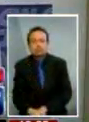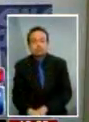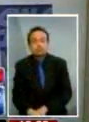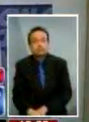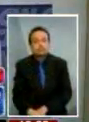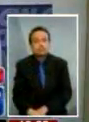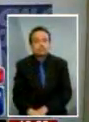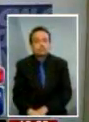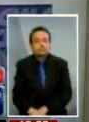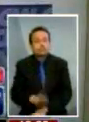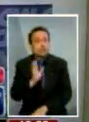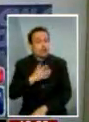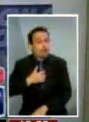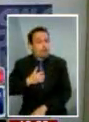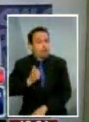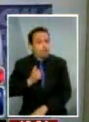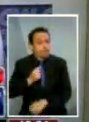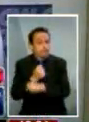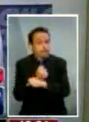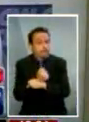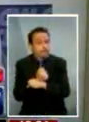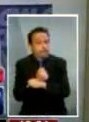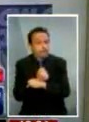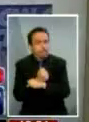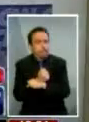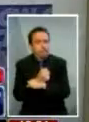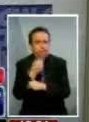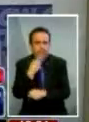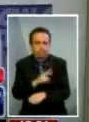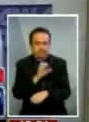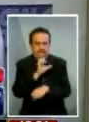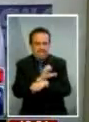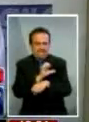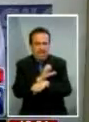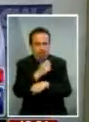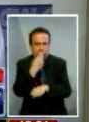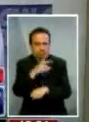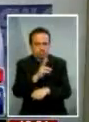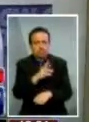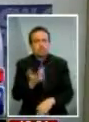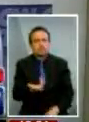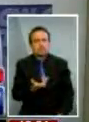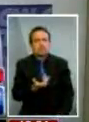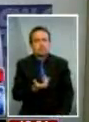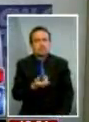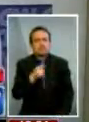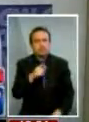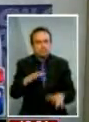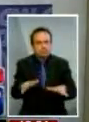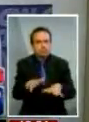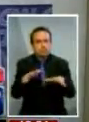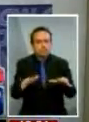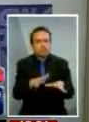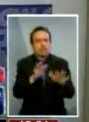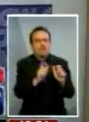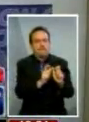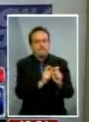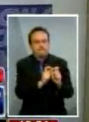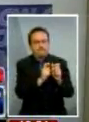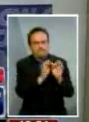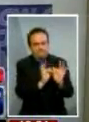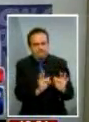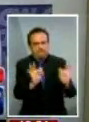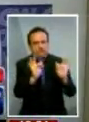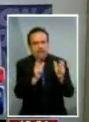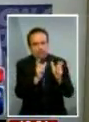Bueno, la policía forma parte del Estado. Aquí tenemos el accionar de los fiscales, de las